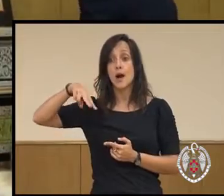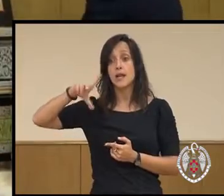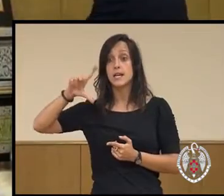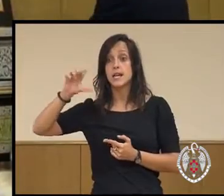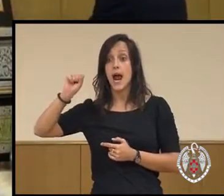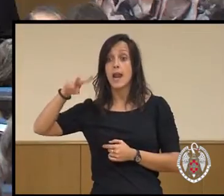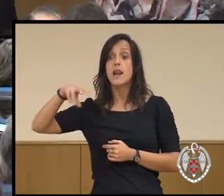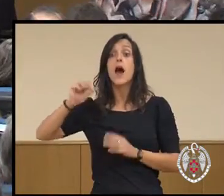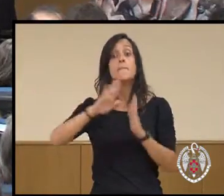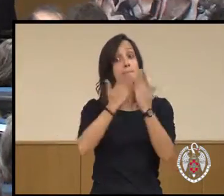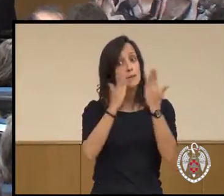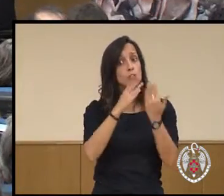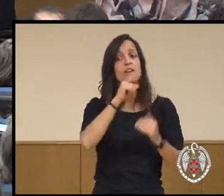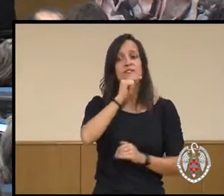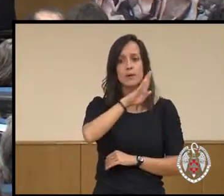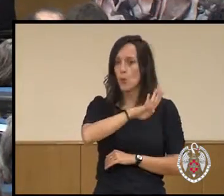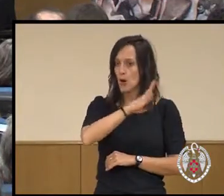IV.